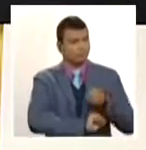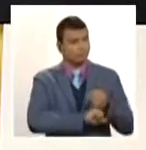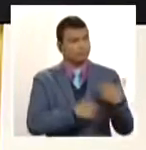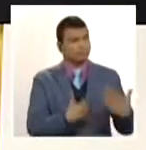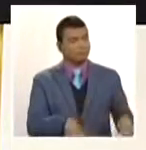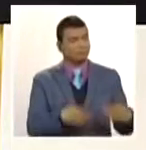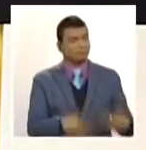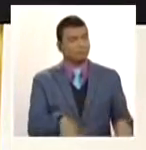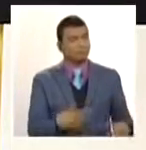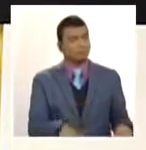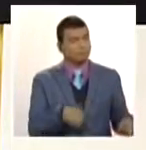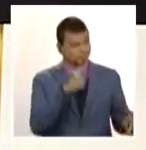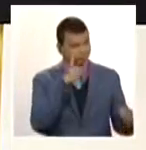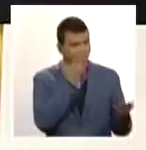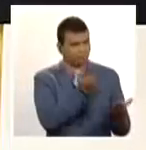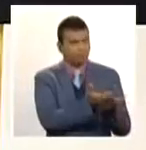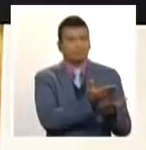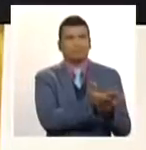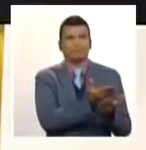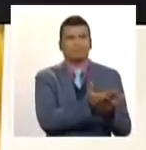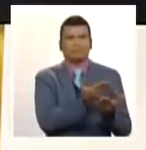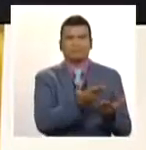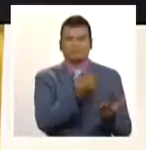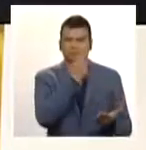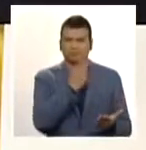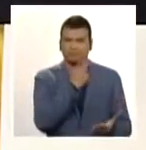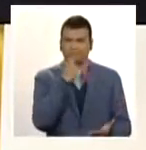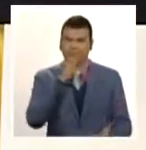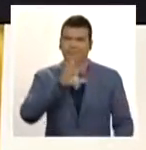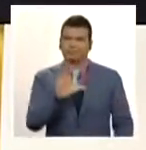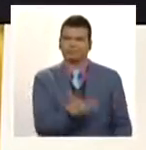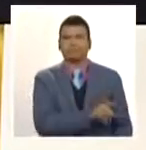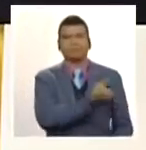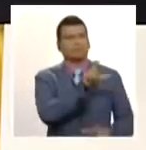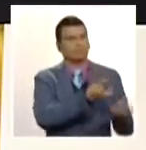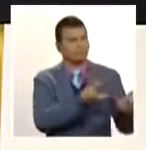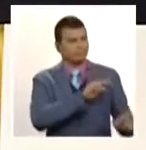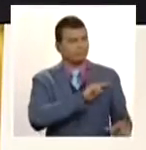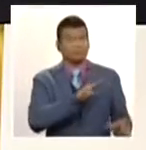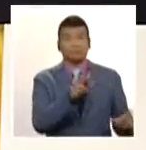Fernanda. Ahí está entonces también el compromiso de todas y todos los